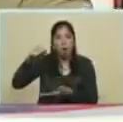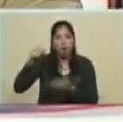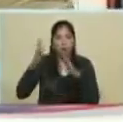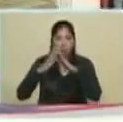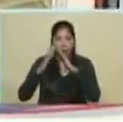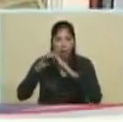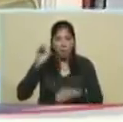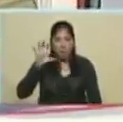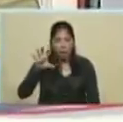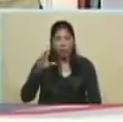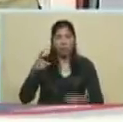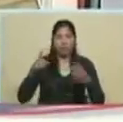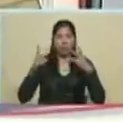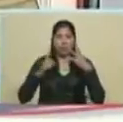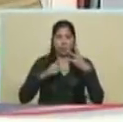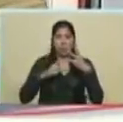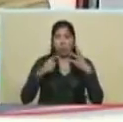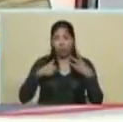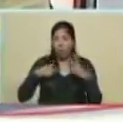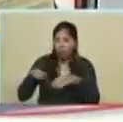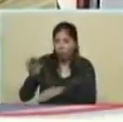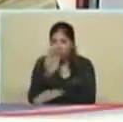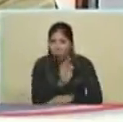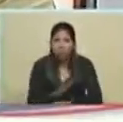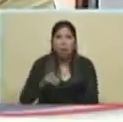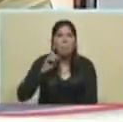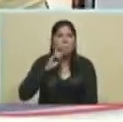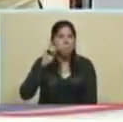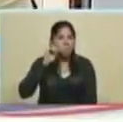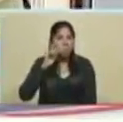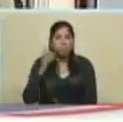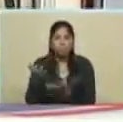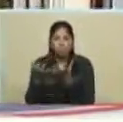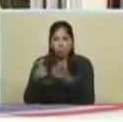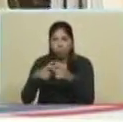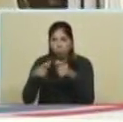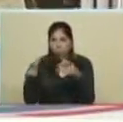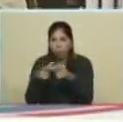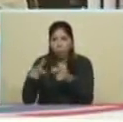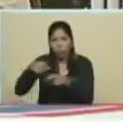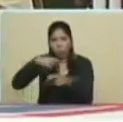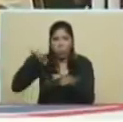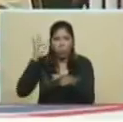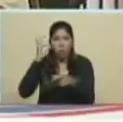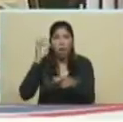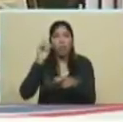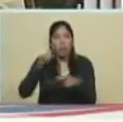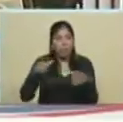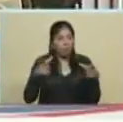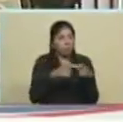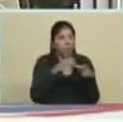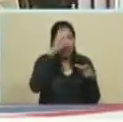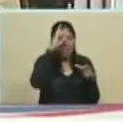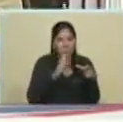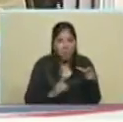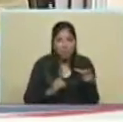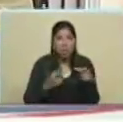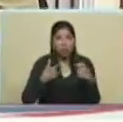de la patria. Por eso estoy protegiendo a las mujeres embarazadas, a las personas con